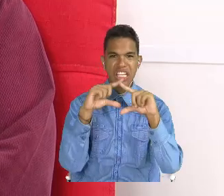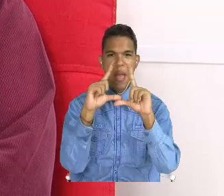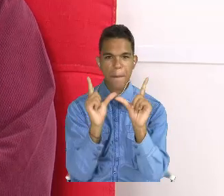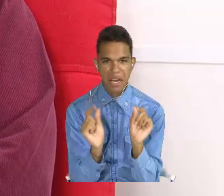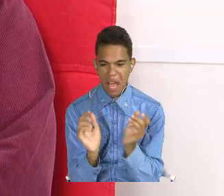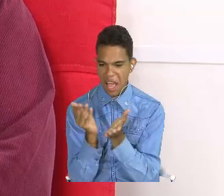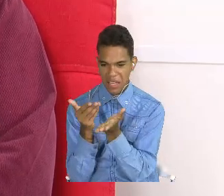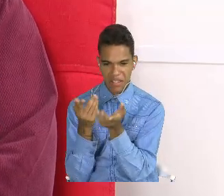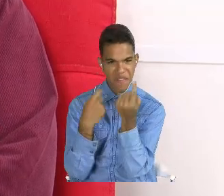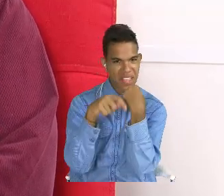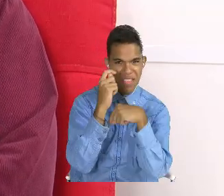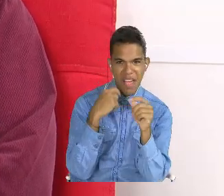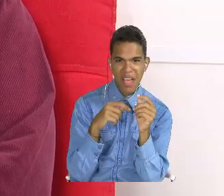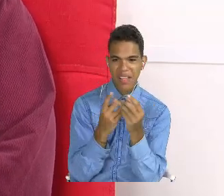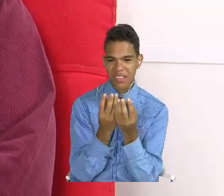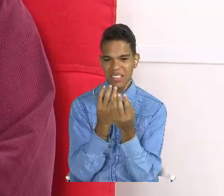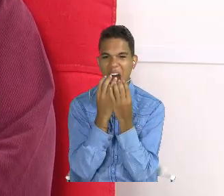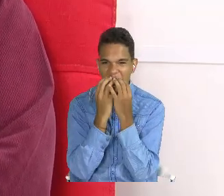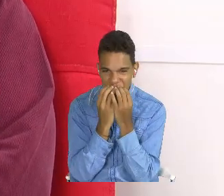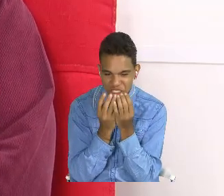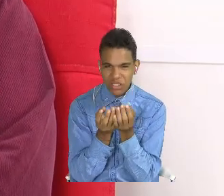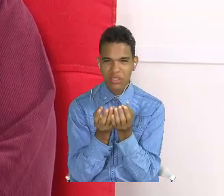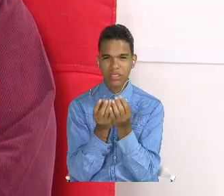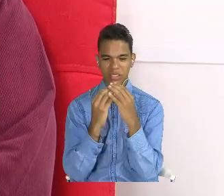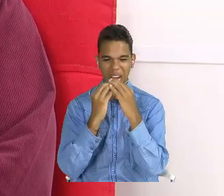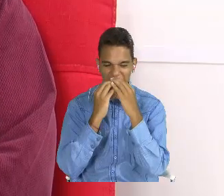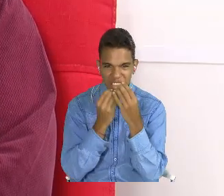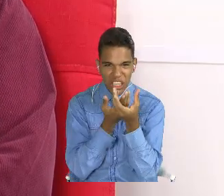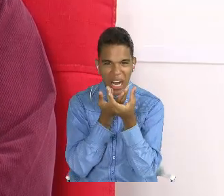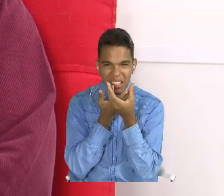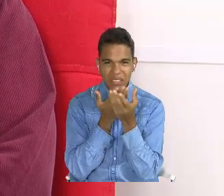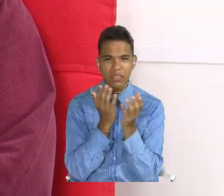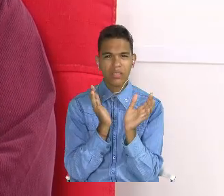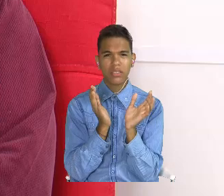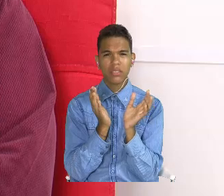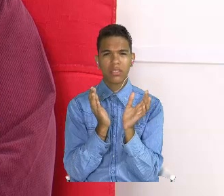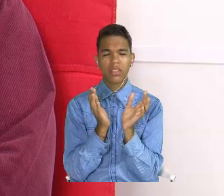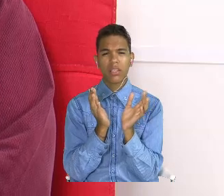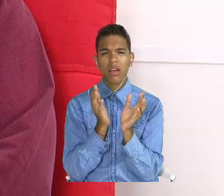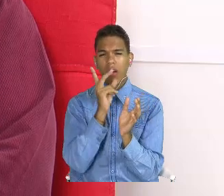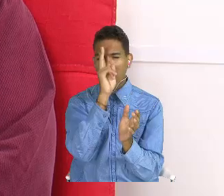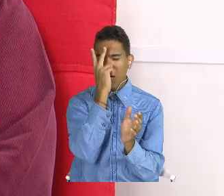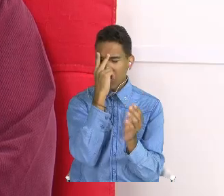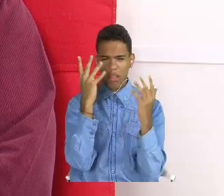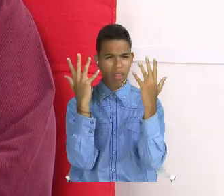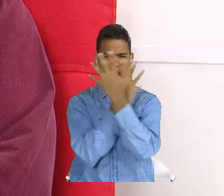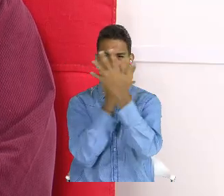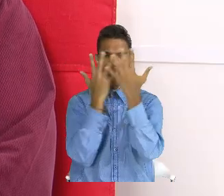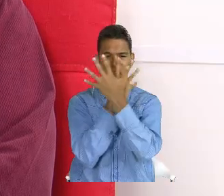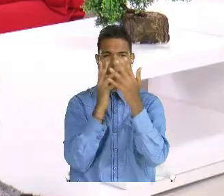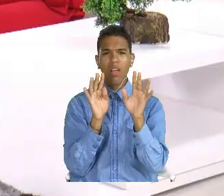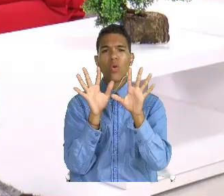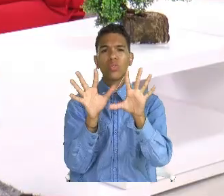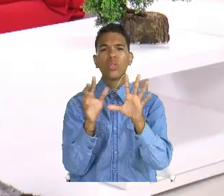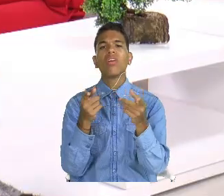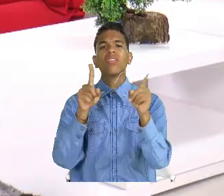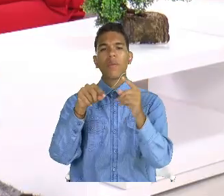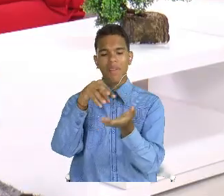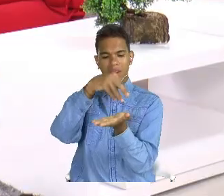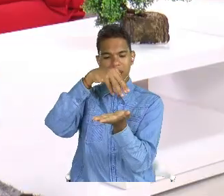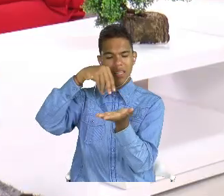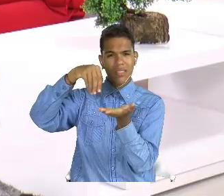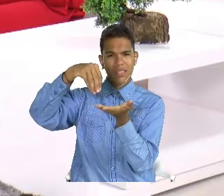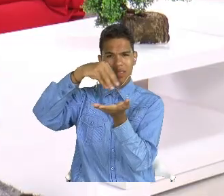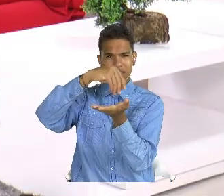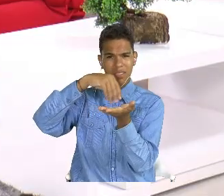así. Pero no son solo los fritos. Las personas a veces tienden a equivocarse. Es el consumo también de harinas, sí.